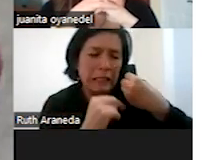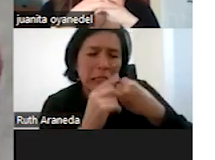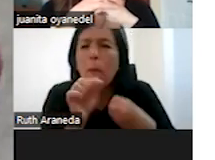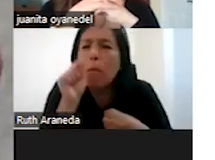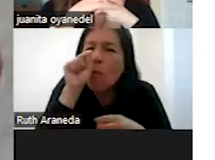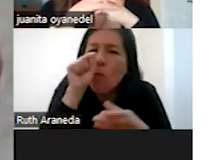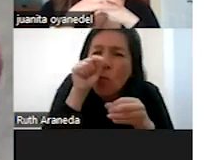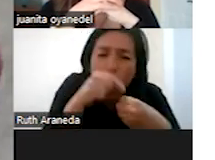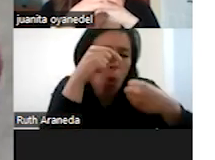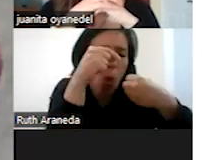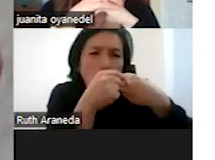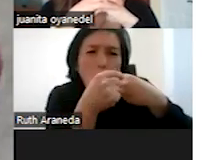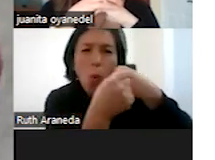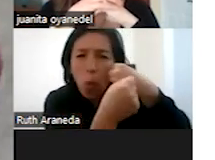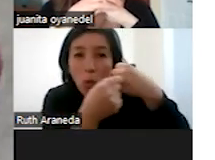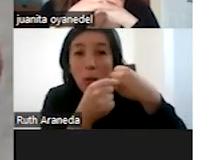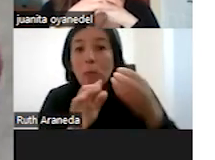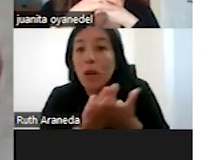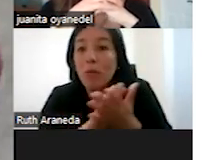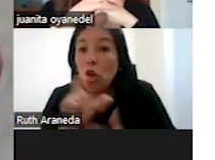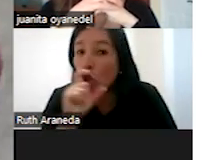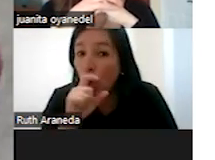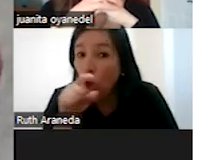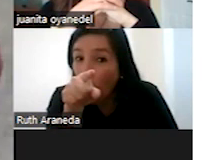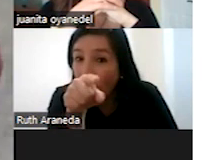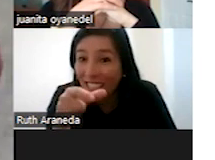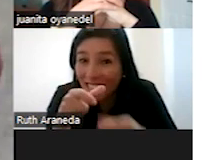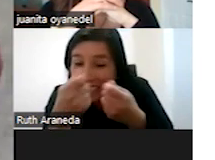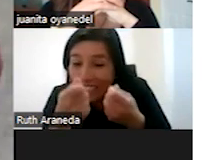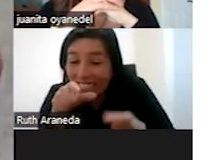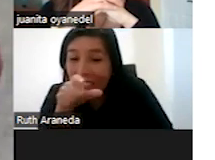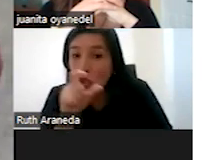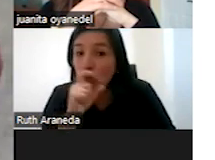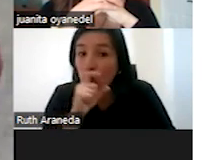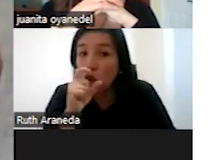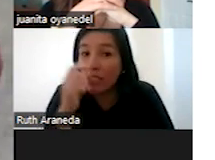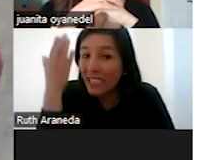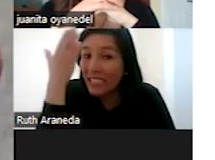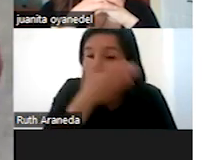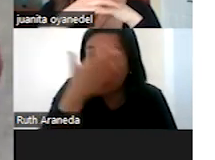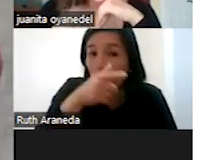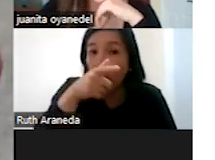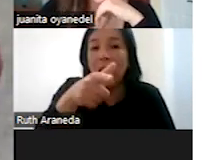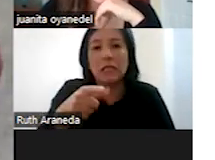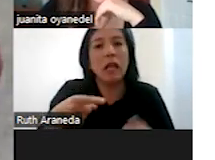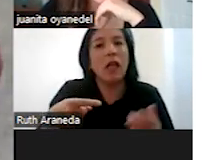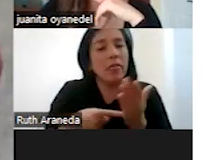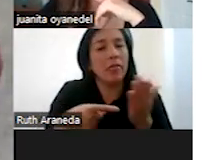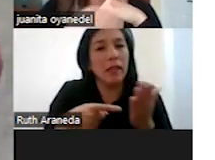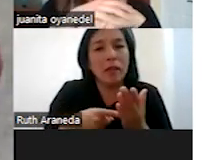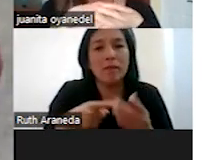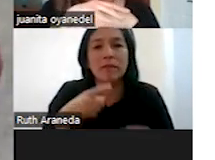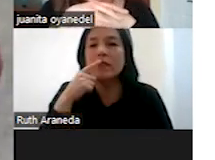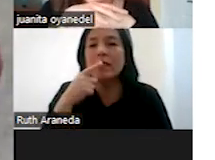puntitos, decoración negativa. Eso rojo, ese fragmento de cerámica en rojo y negro, es un tipo de técnica que se llama pintura